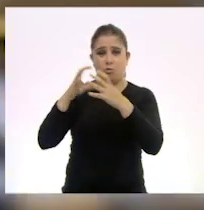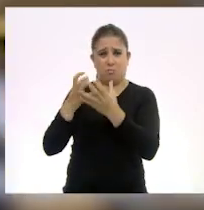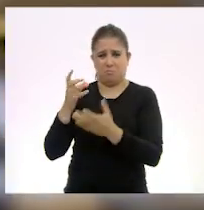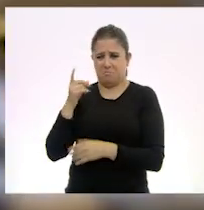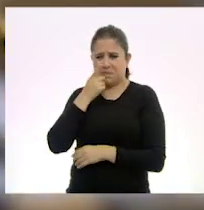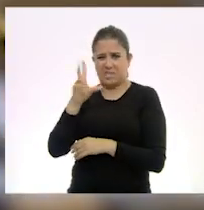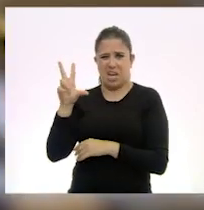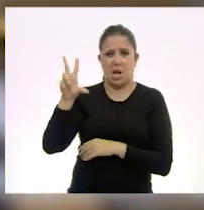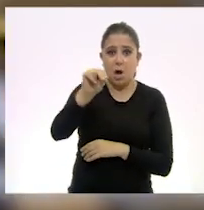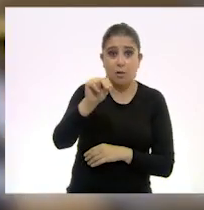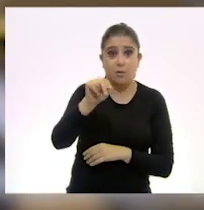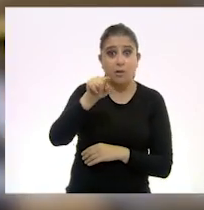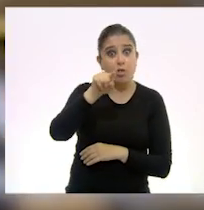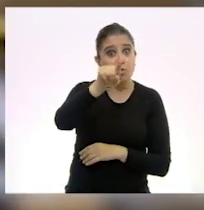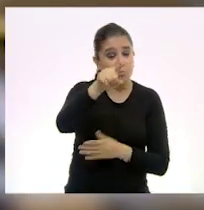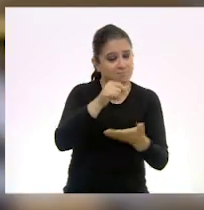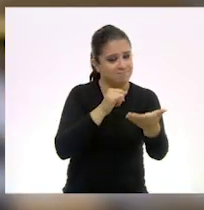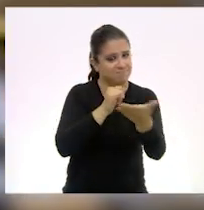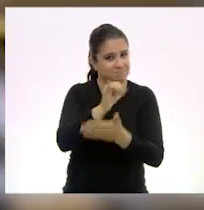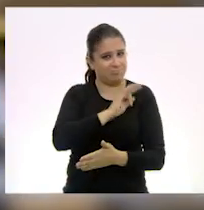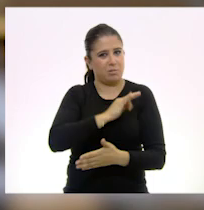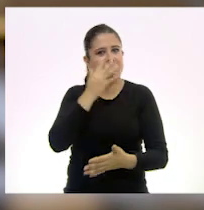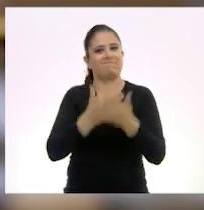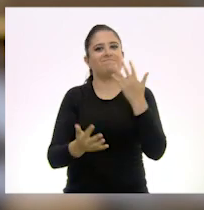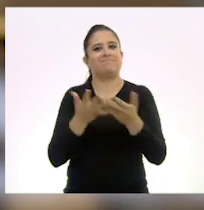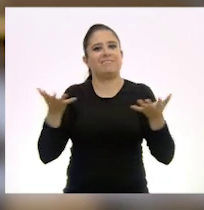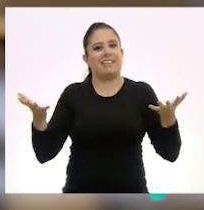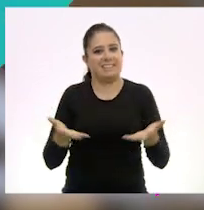que no, pero está en ti demostrar lo que puedes ser.